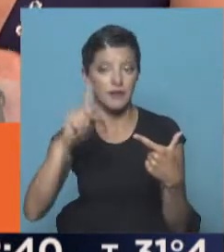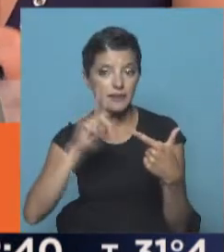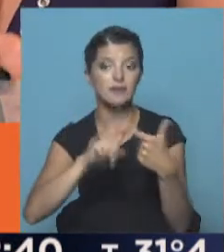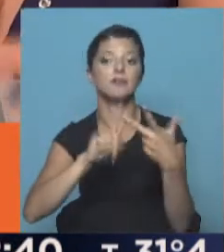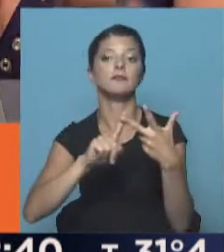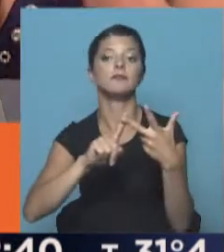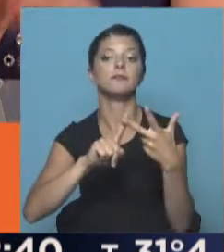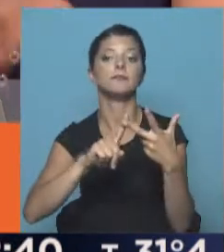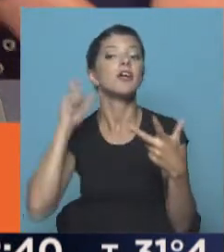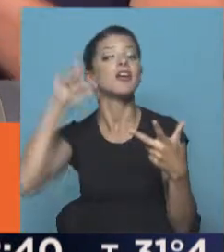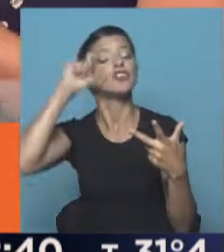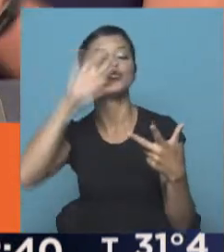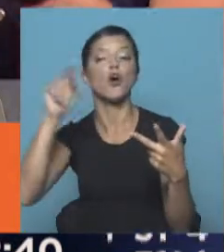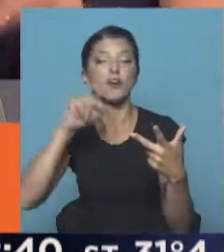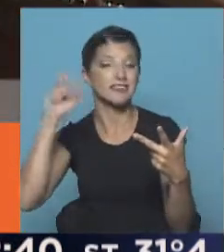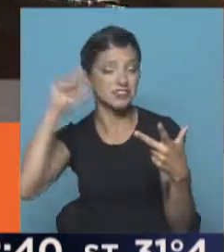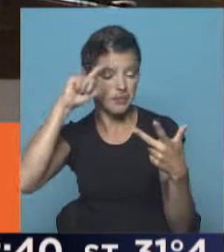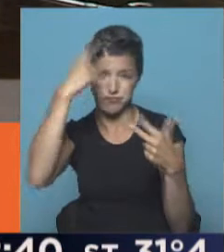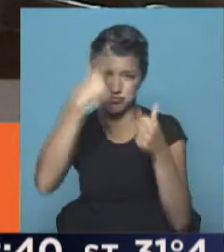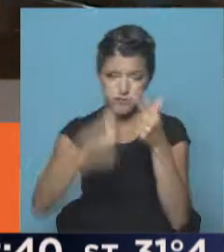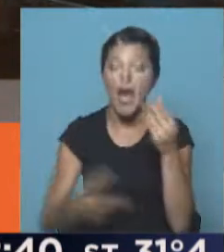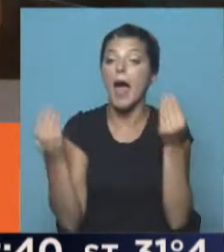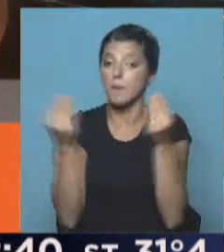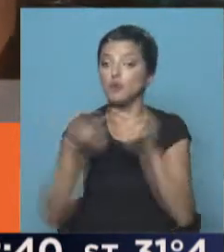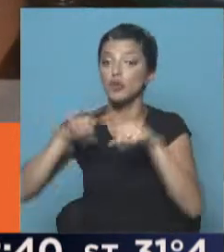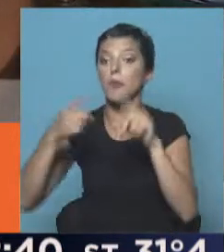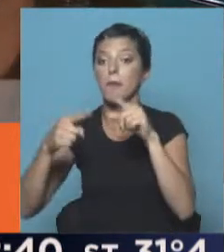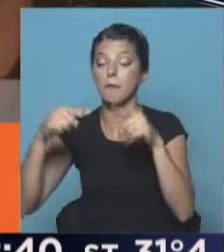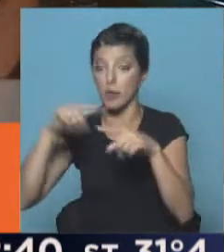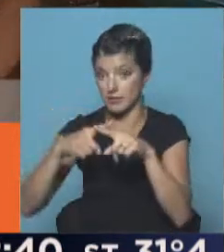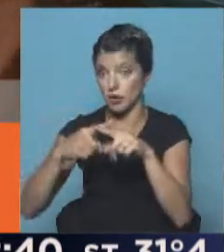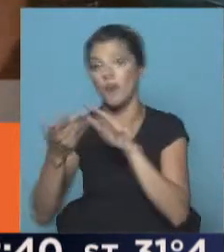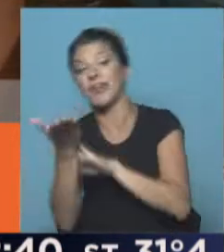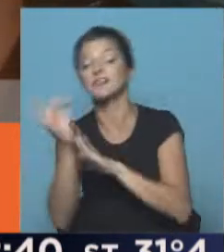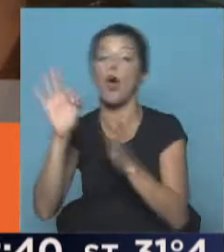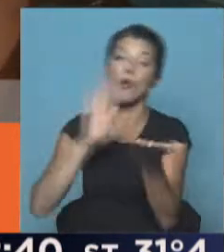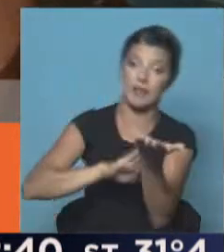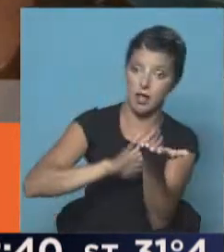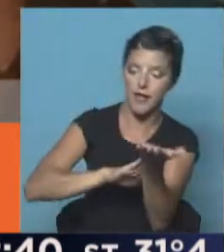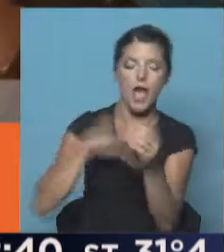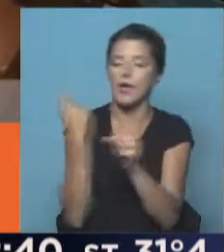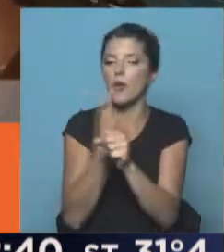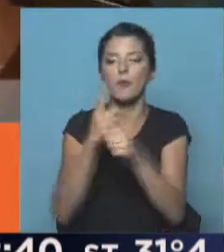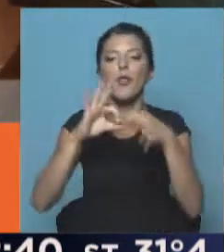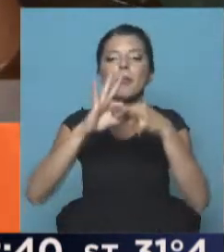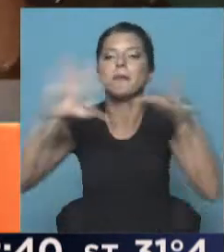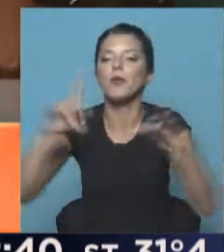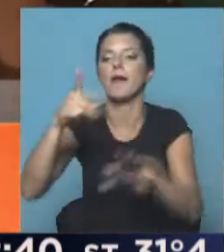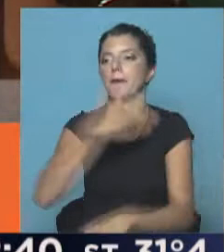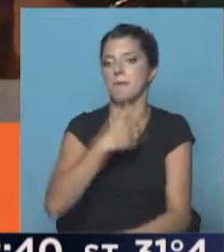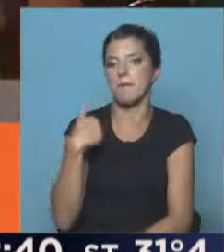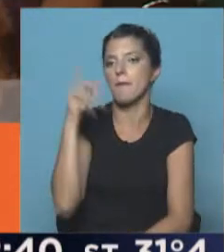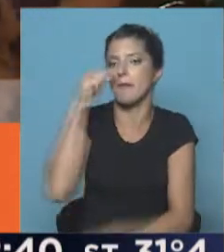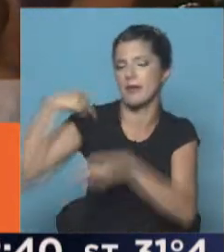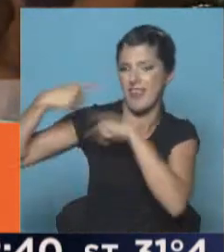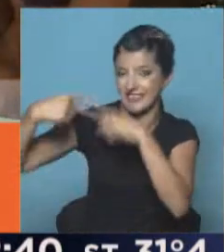jackson hay muchos a la derecha oa la izquierda que no han podido arrancar no se han podido de sanar de sus padres lagos weber por